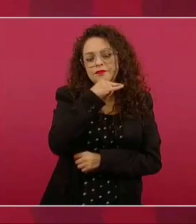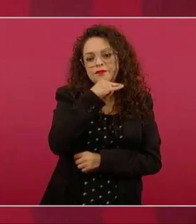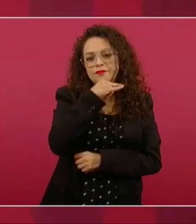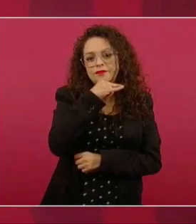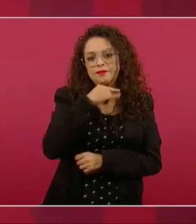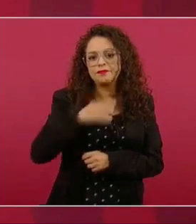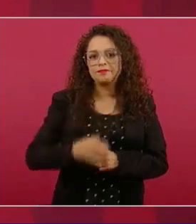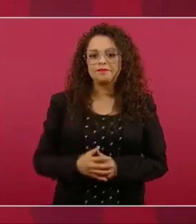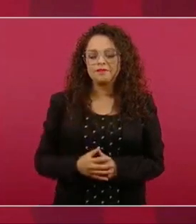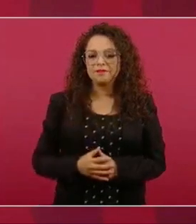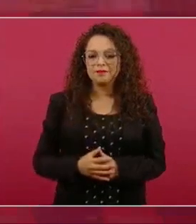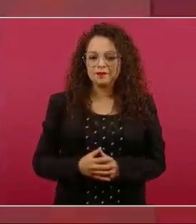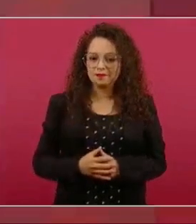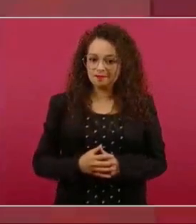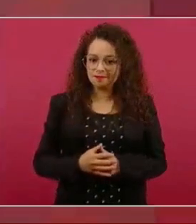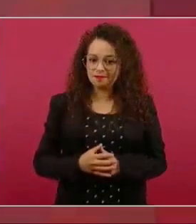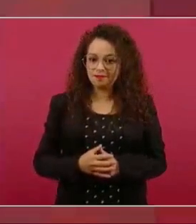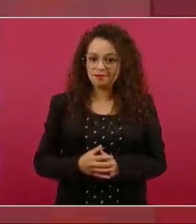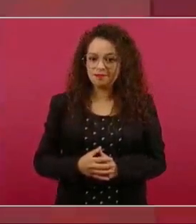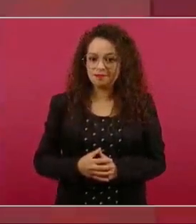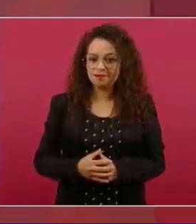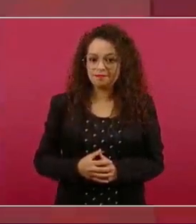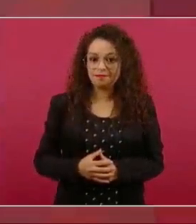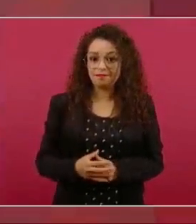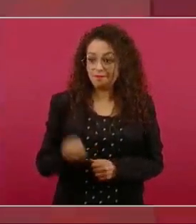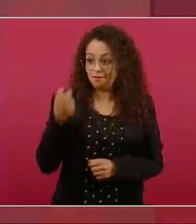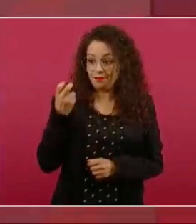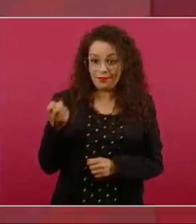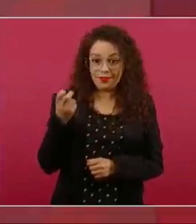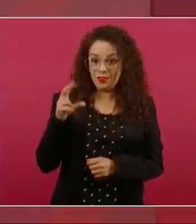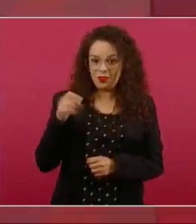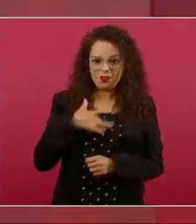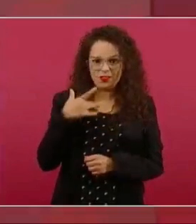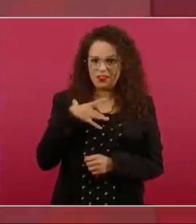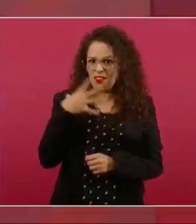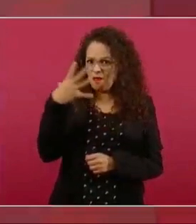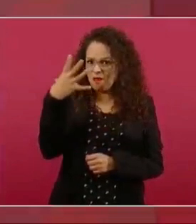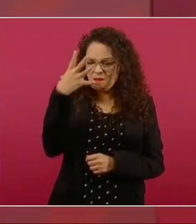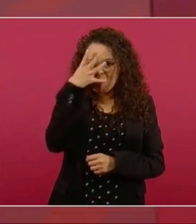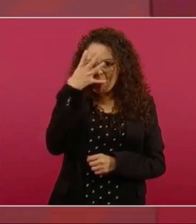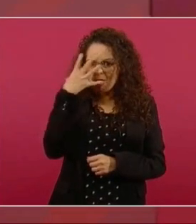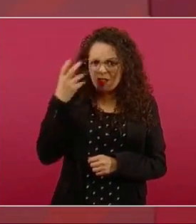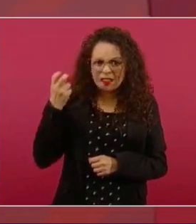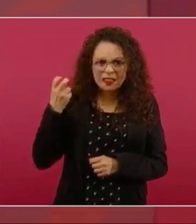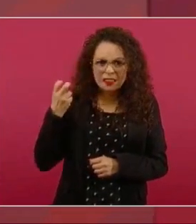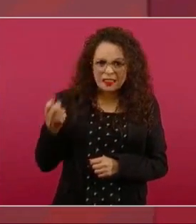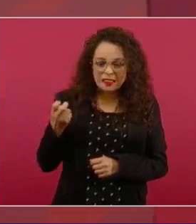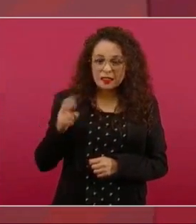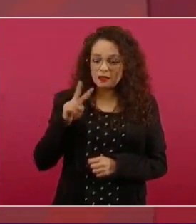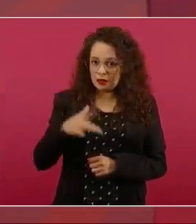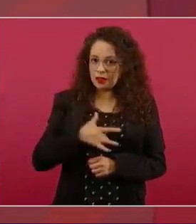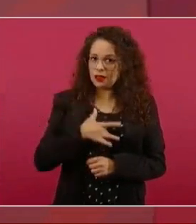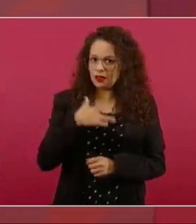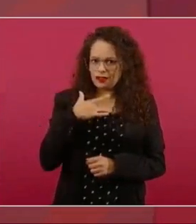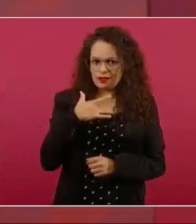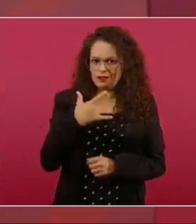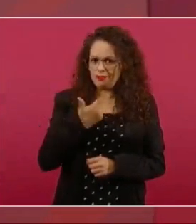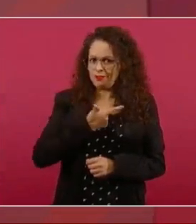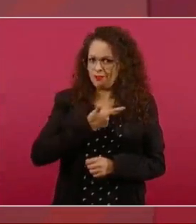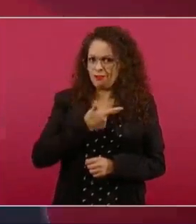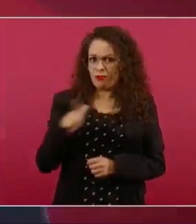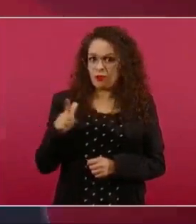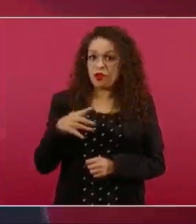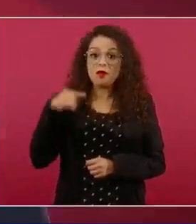Y así como el cinismo indigna,